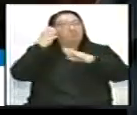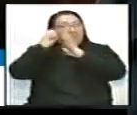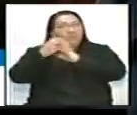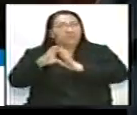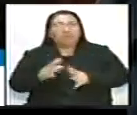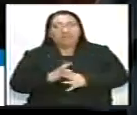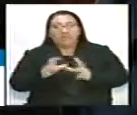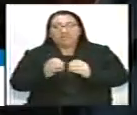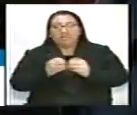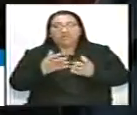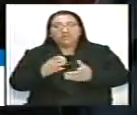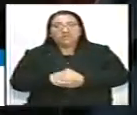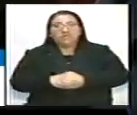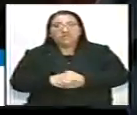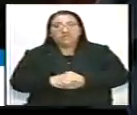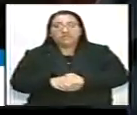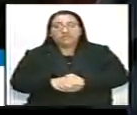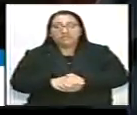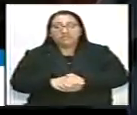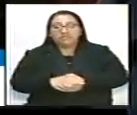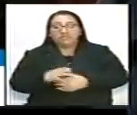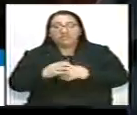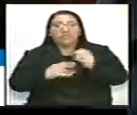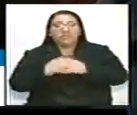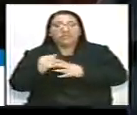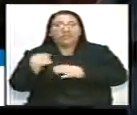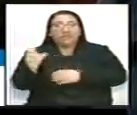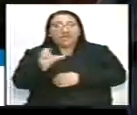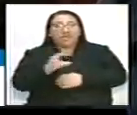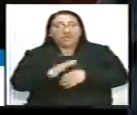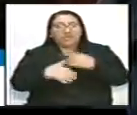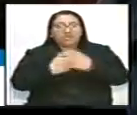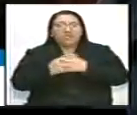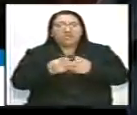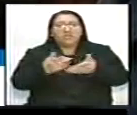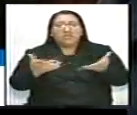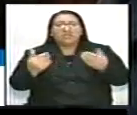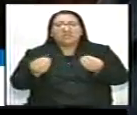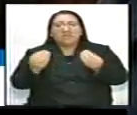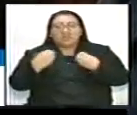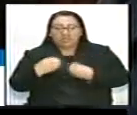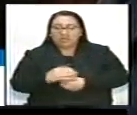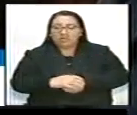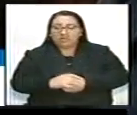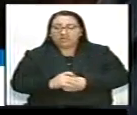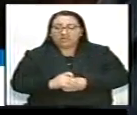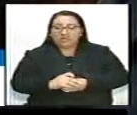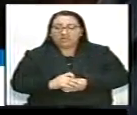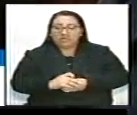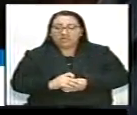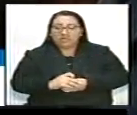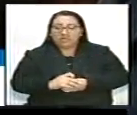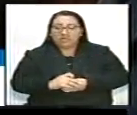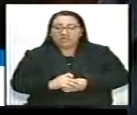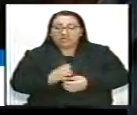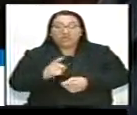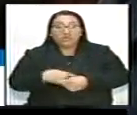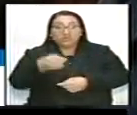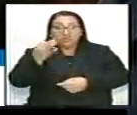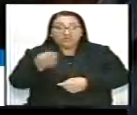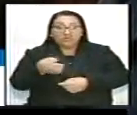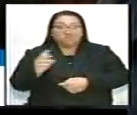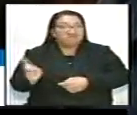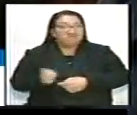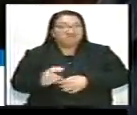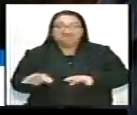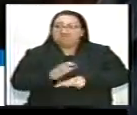minería, todo ese aspecto, construir una carretera trasandina, todas esas cosas se ofreció, pero en la realidad no se ata ni se desata en ese